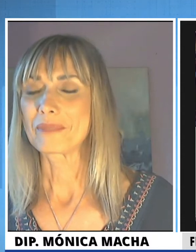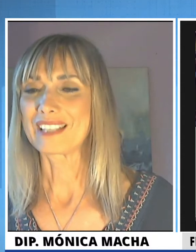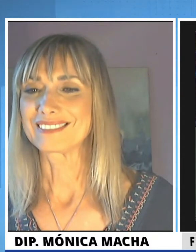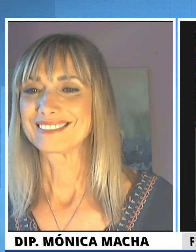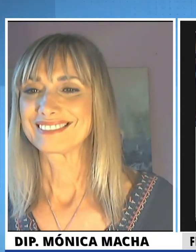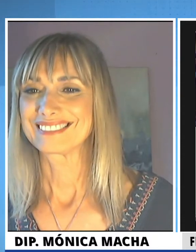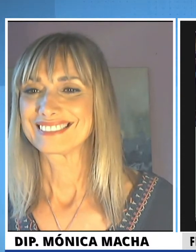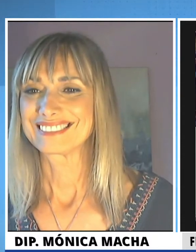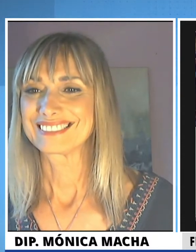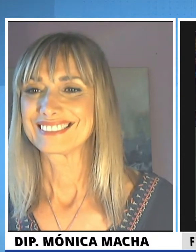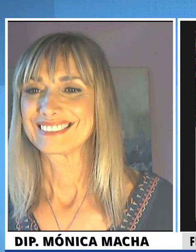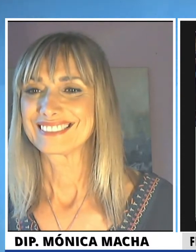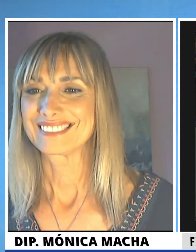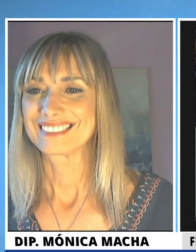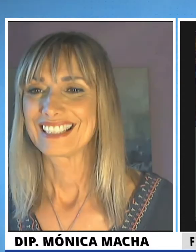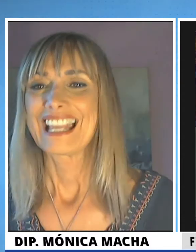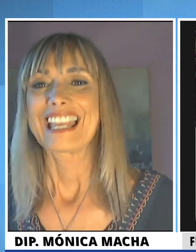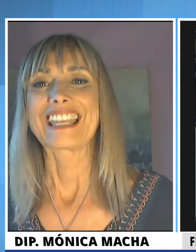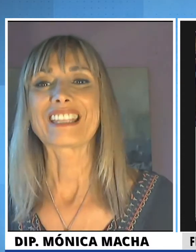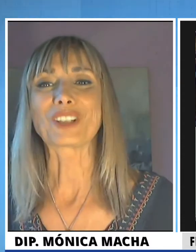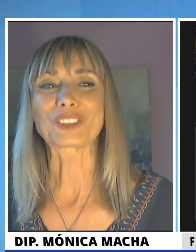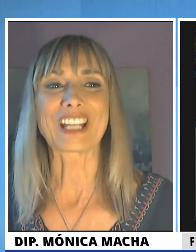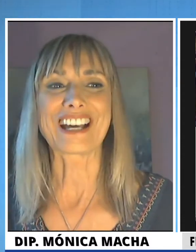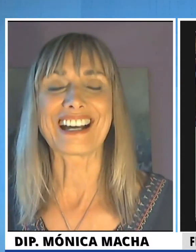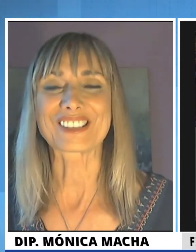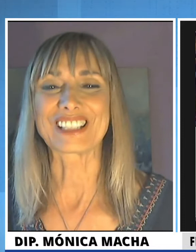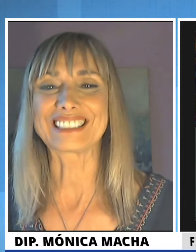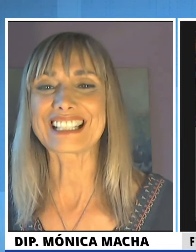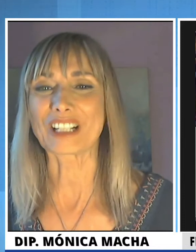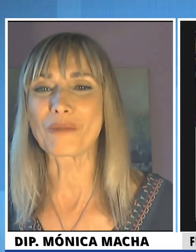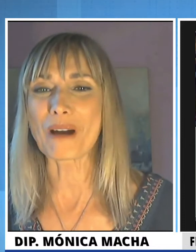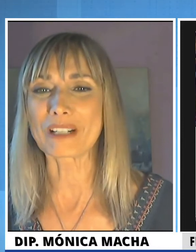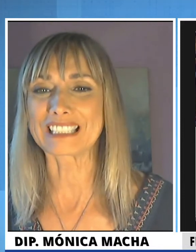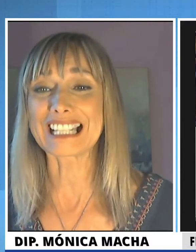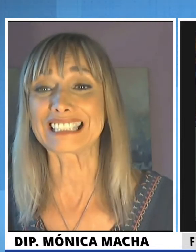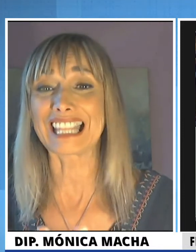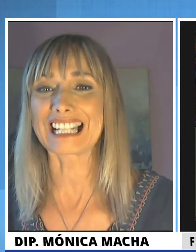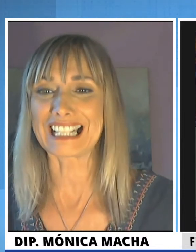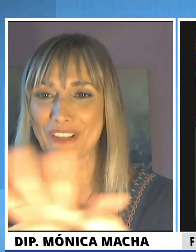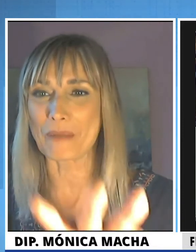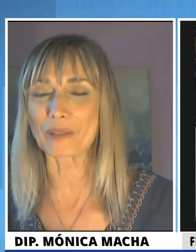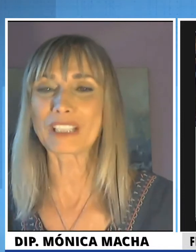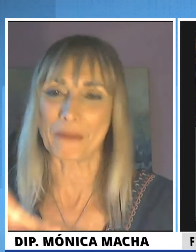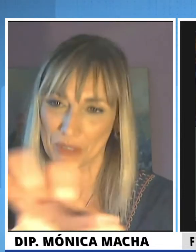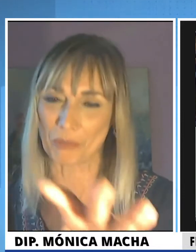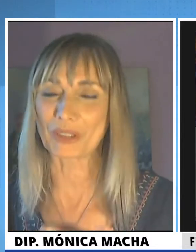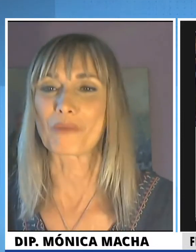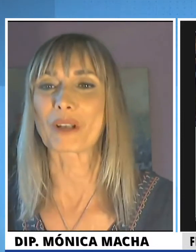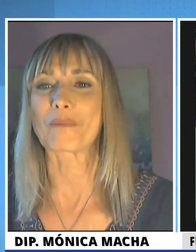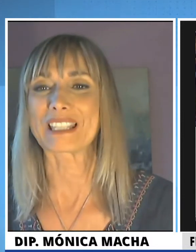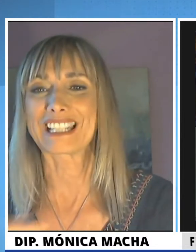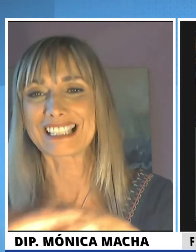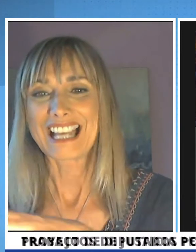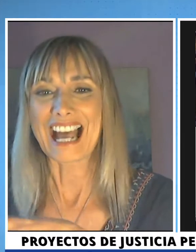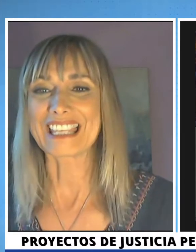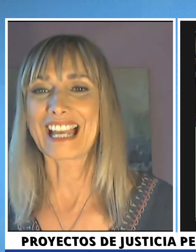como legisladoras y legisladores. Doctora Soledad Deza, ¿cómo va? Buenas tardes. Antes de arrancar con las preguntas, que por supuesto con mis